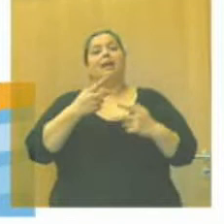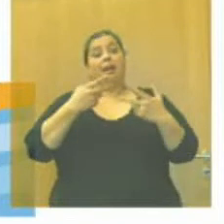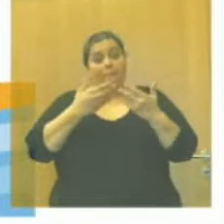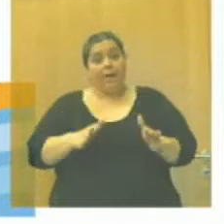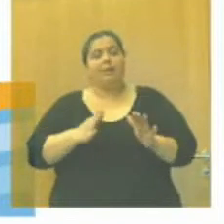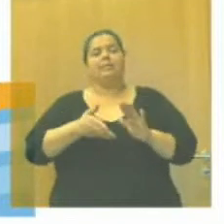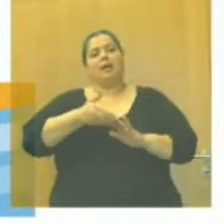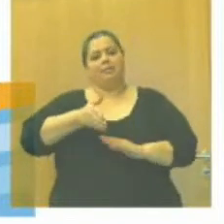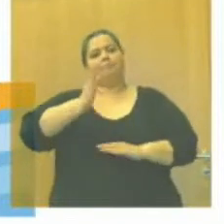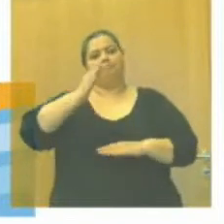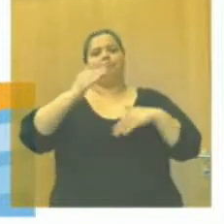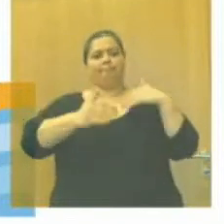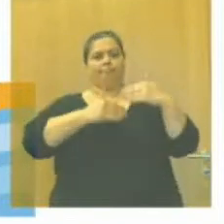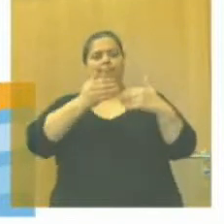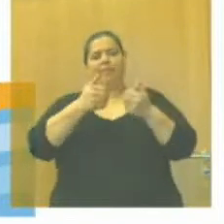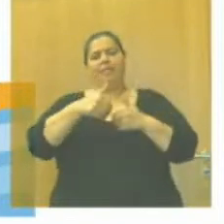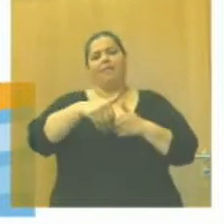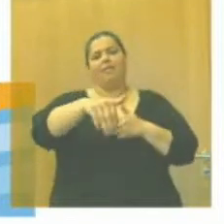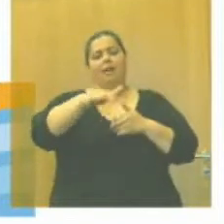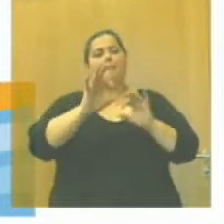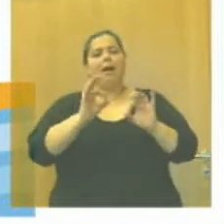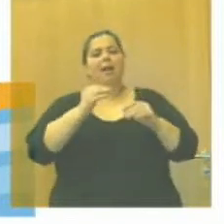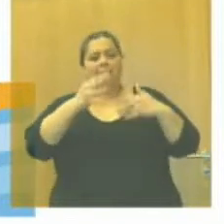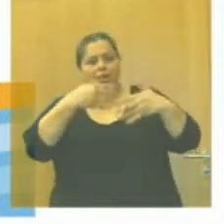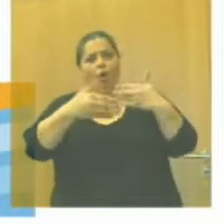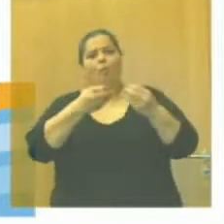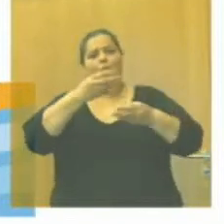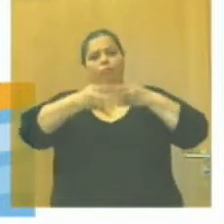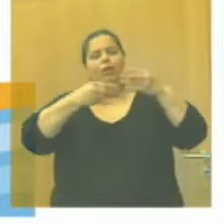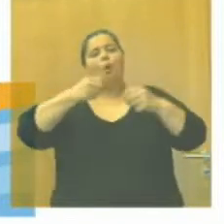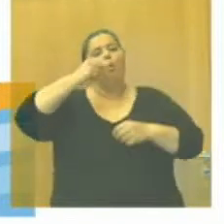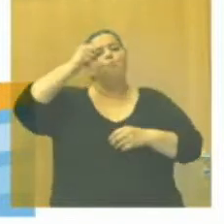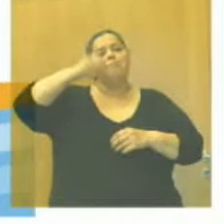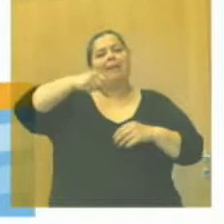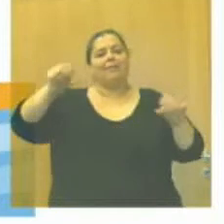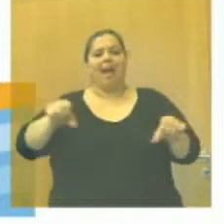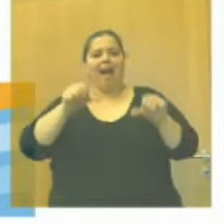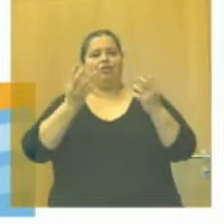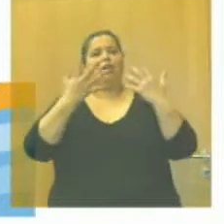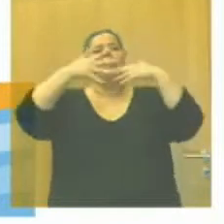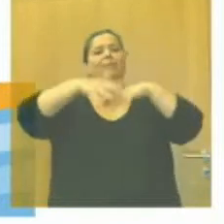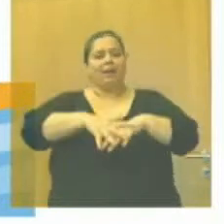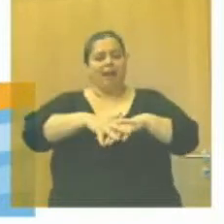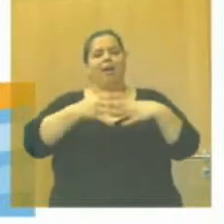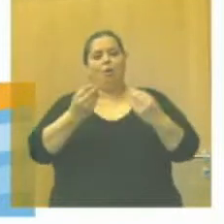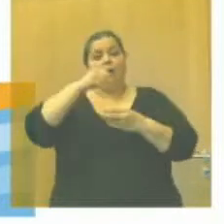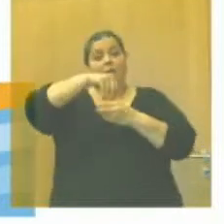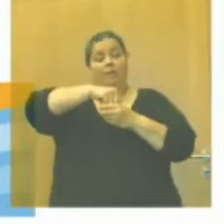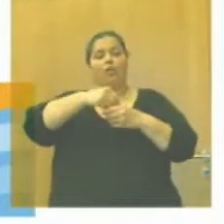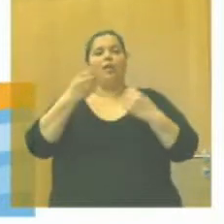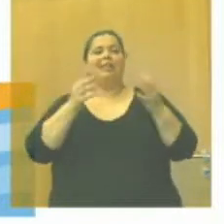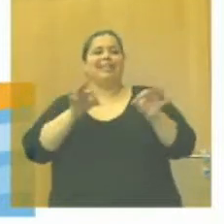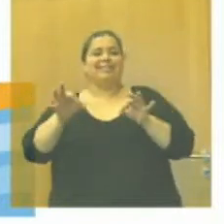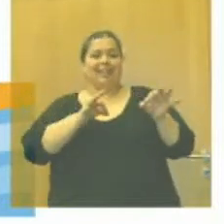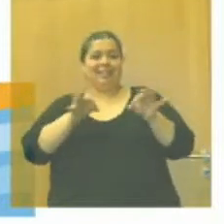que suceden en un momento determinado, pero que fuera un plan de acción integrado dentro de las estrategias y las políticas